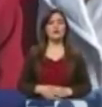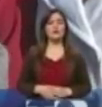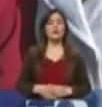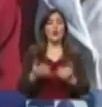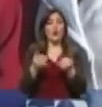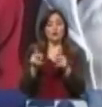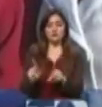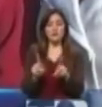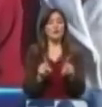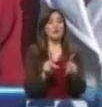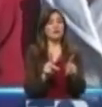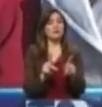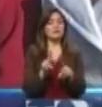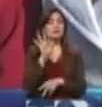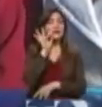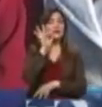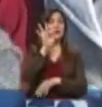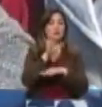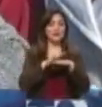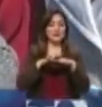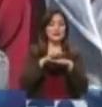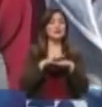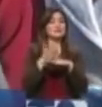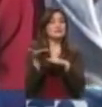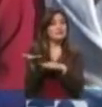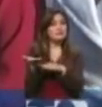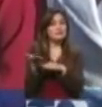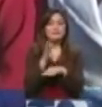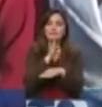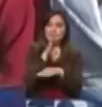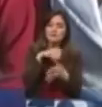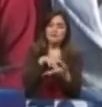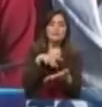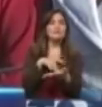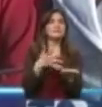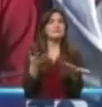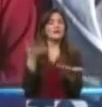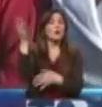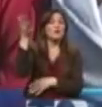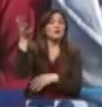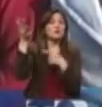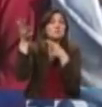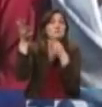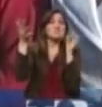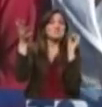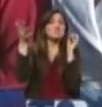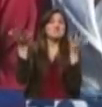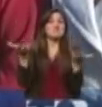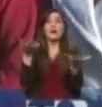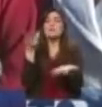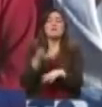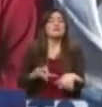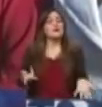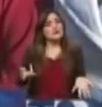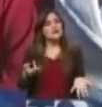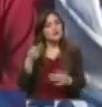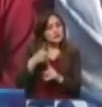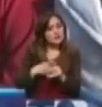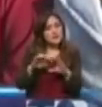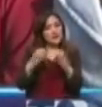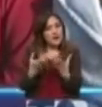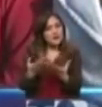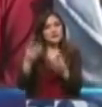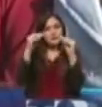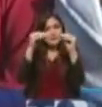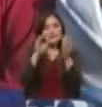momento preparándose para el examen ser bachiller, tienen que estar siempre estudiando y no tienen profesores. ¿Qué va a pasar con esos 2 meses que no recibieron clases?